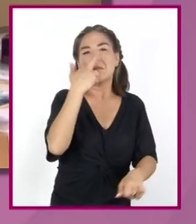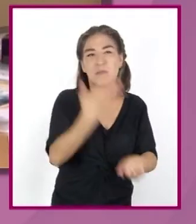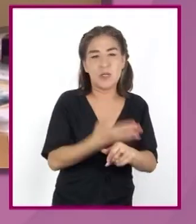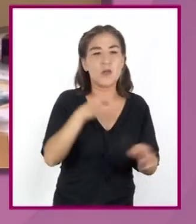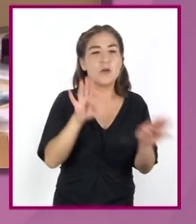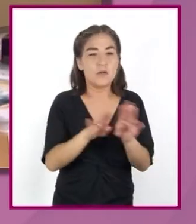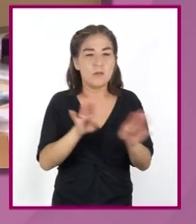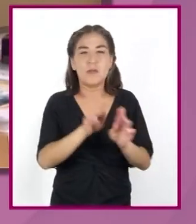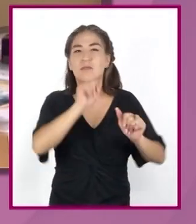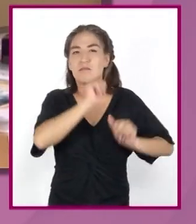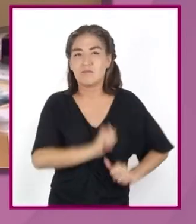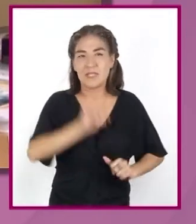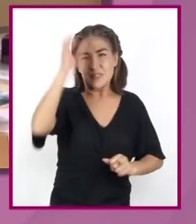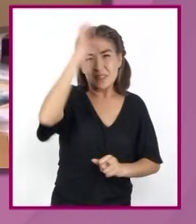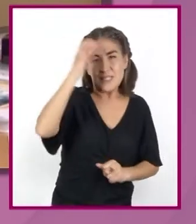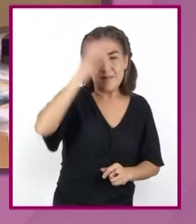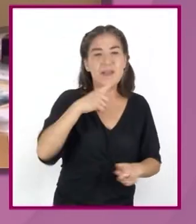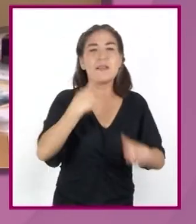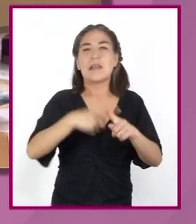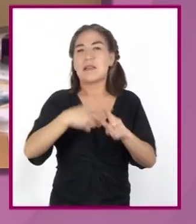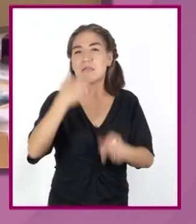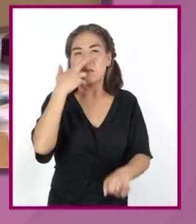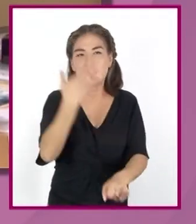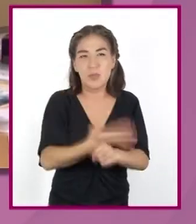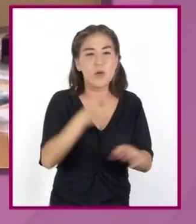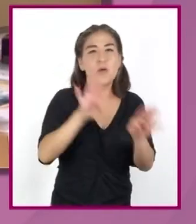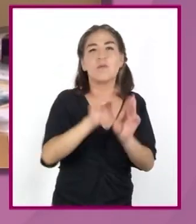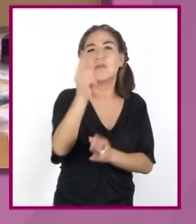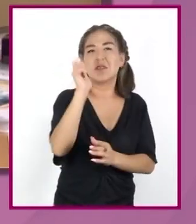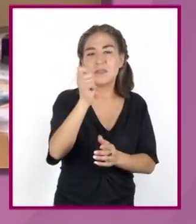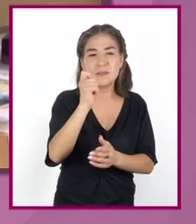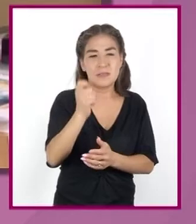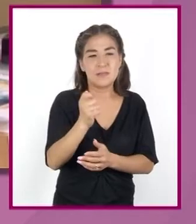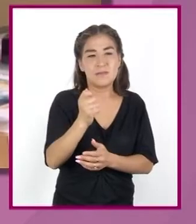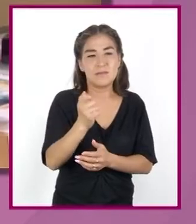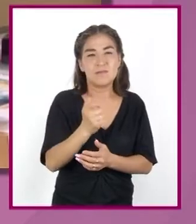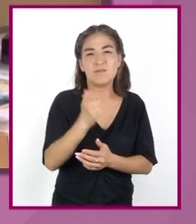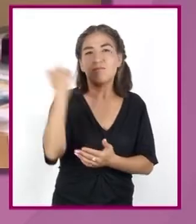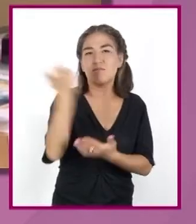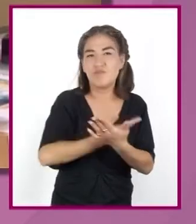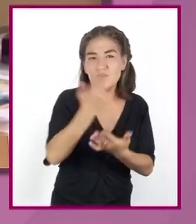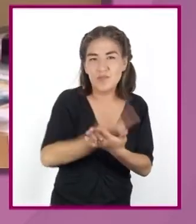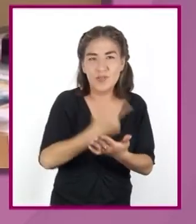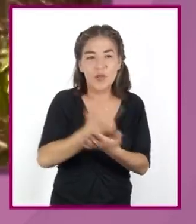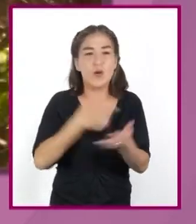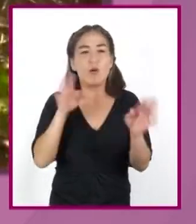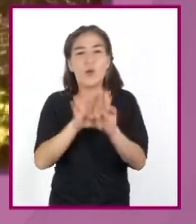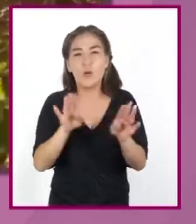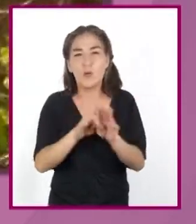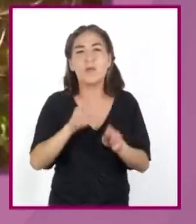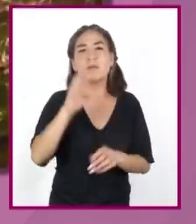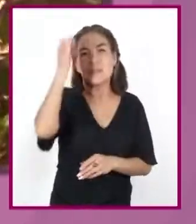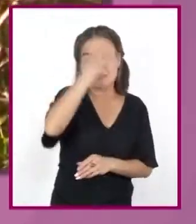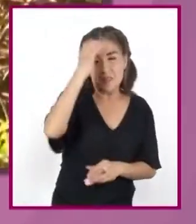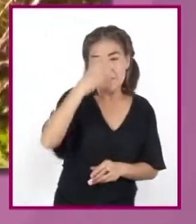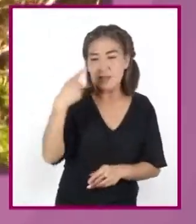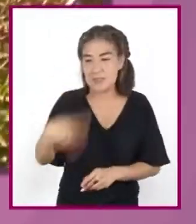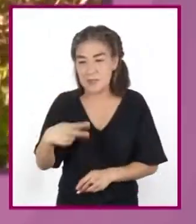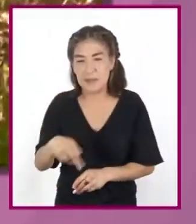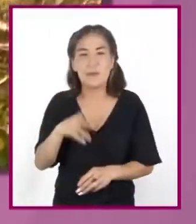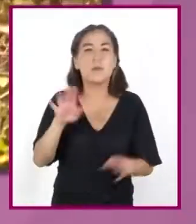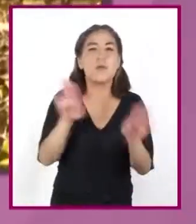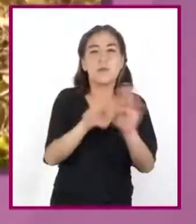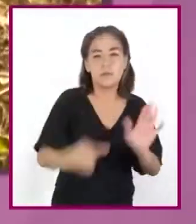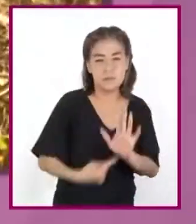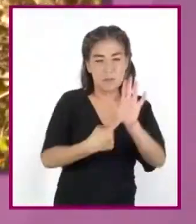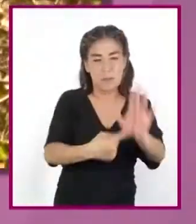autoridad científica, que es quien se encarga de evaluar el rigor científico de las propuestas de enmienda o proponer una serie de